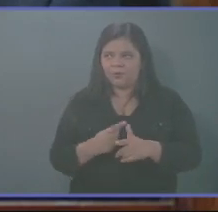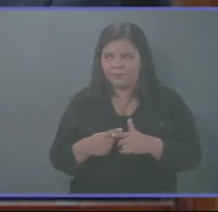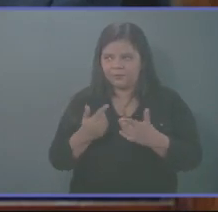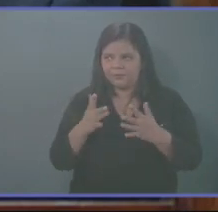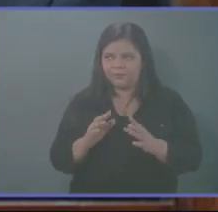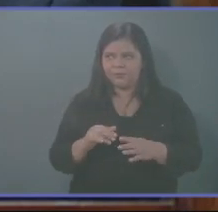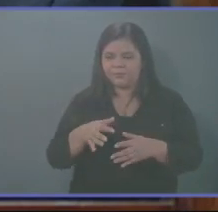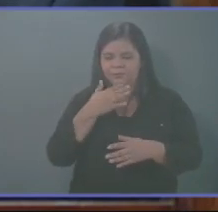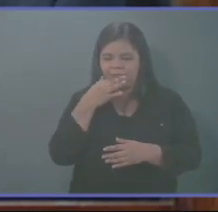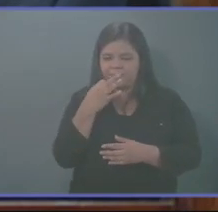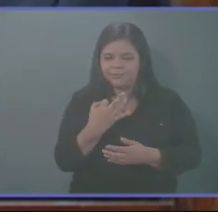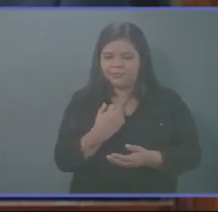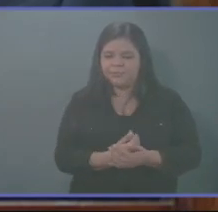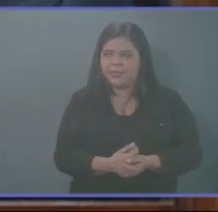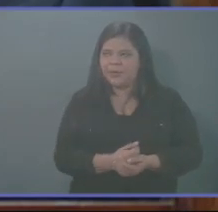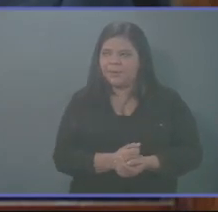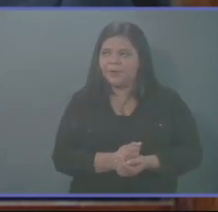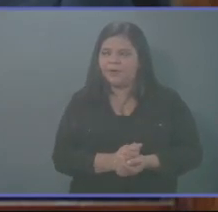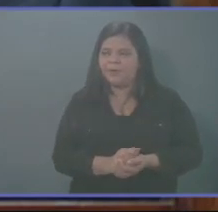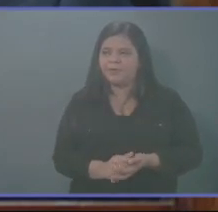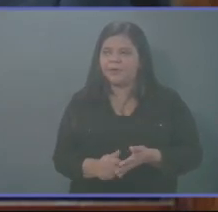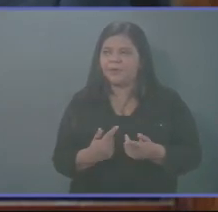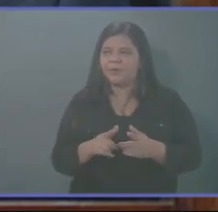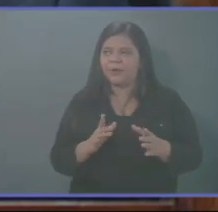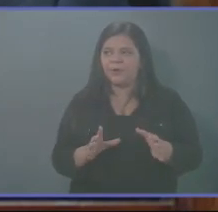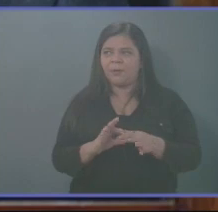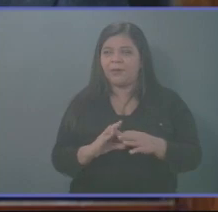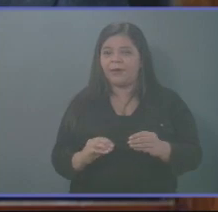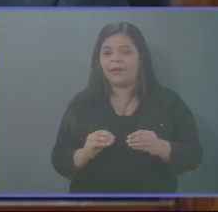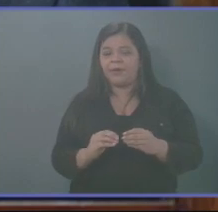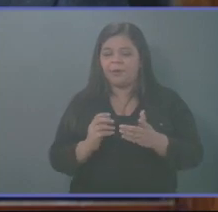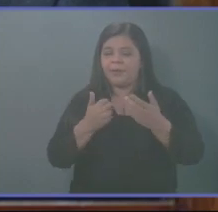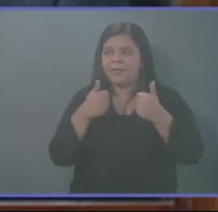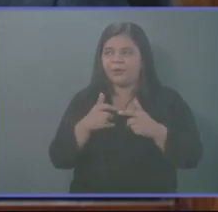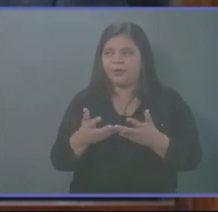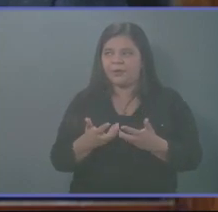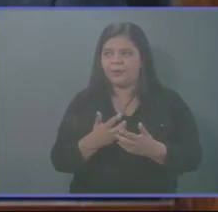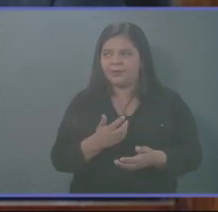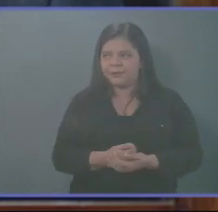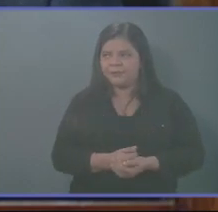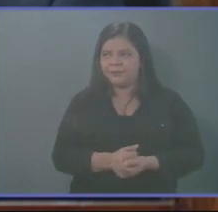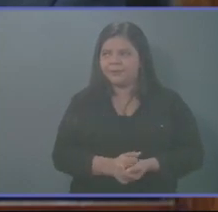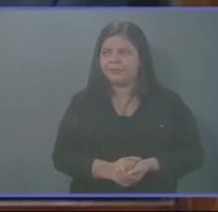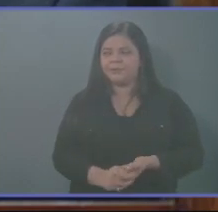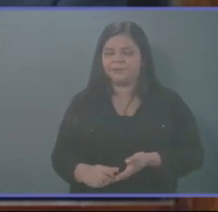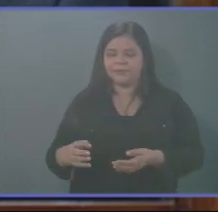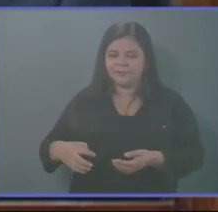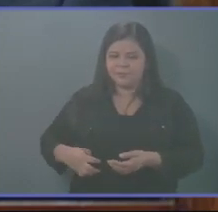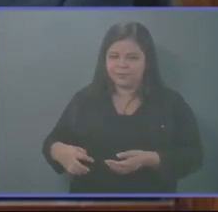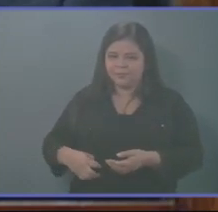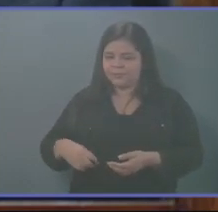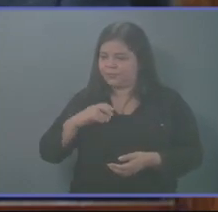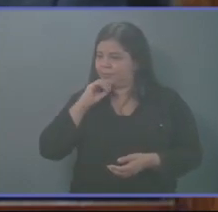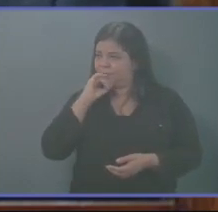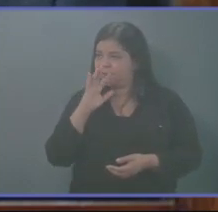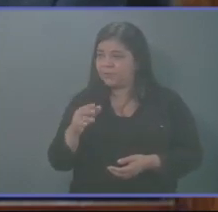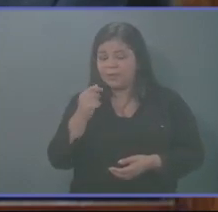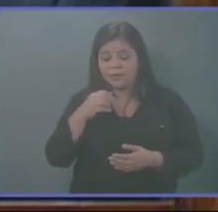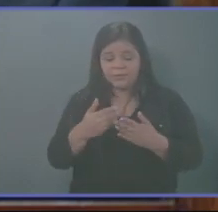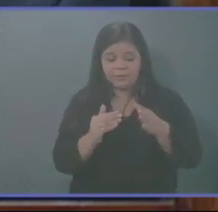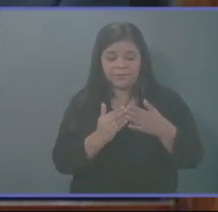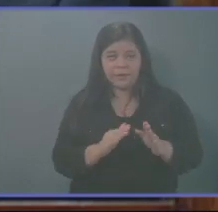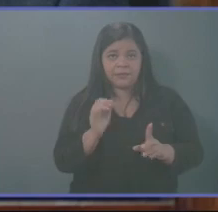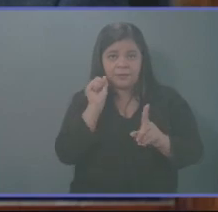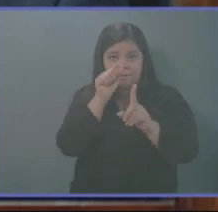verdad. Según el diccionario de la Academia Española, es lo mismo que engaño. La diferencia entre fraude y